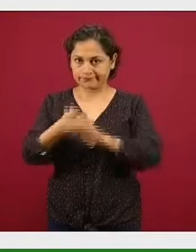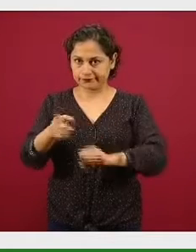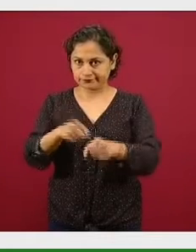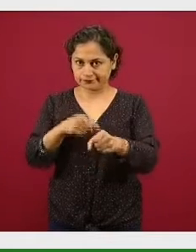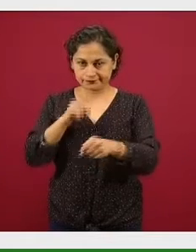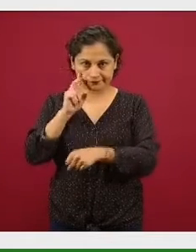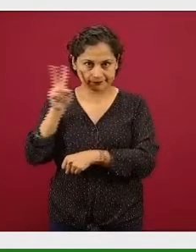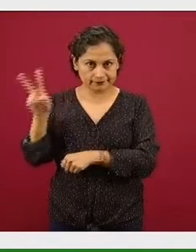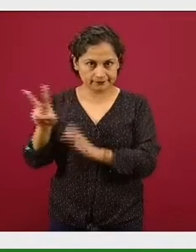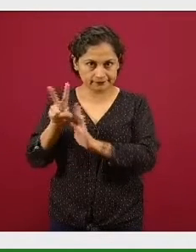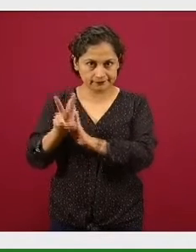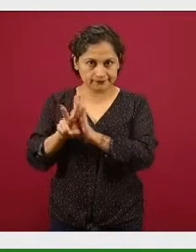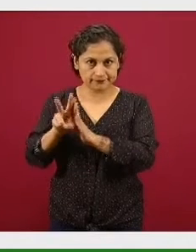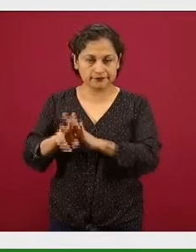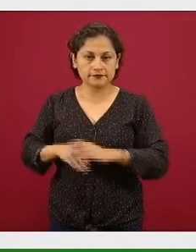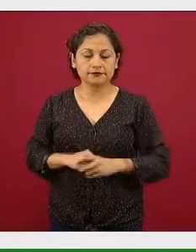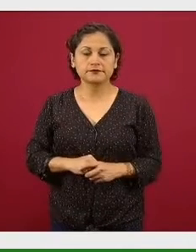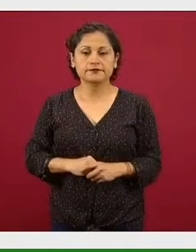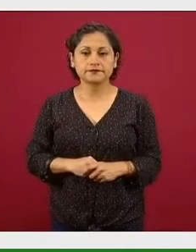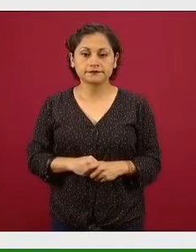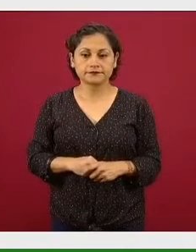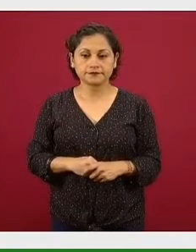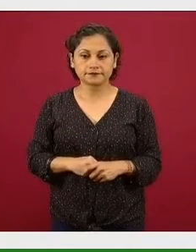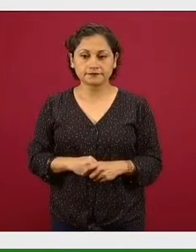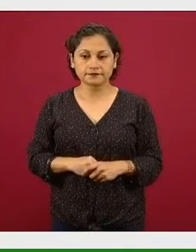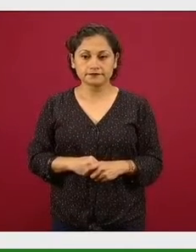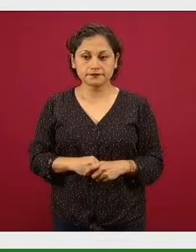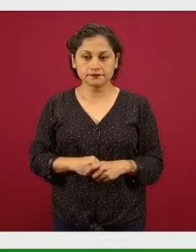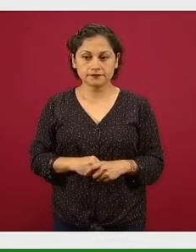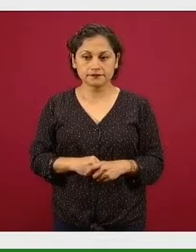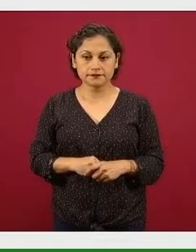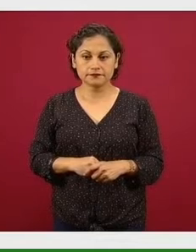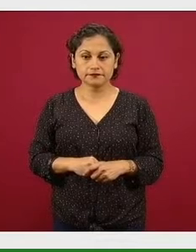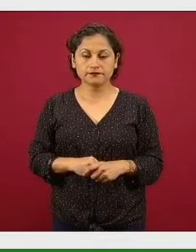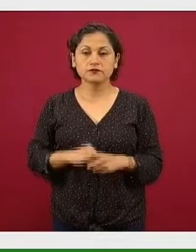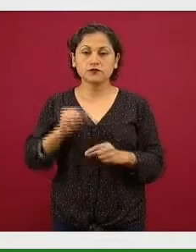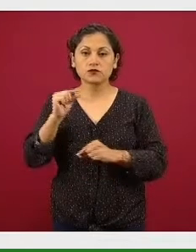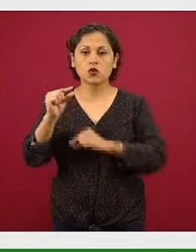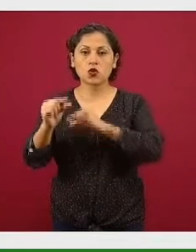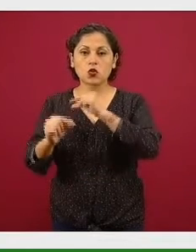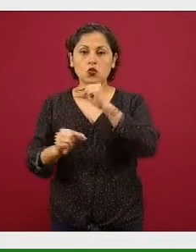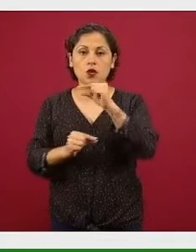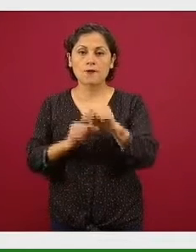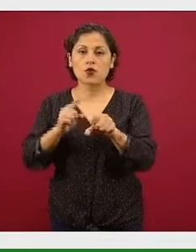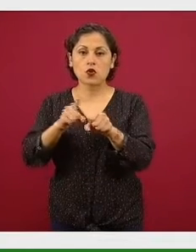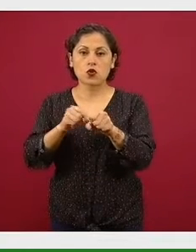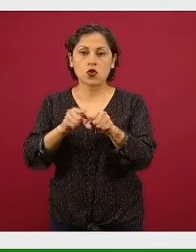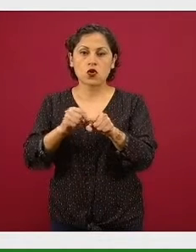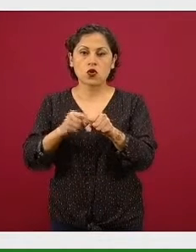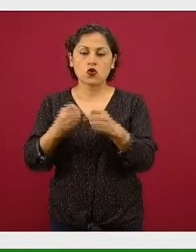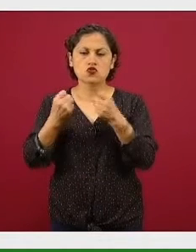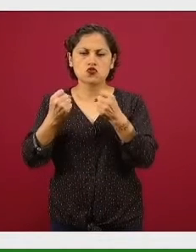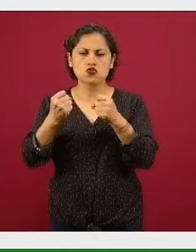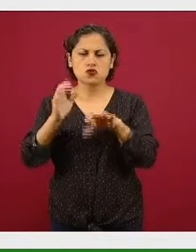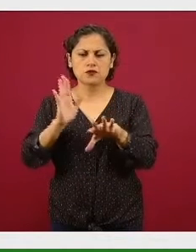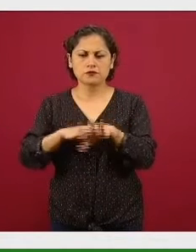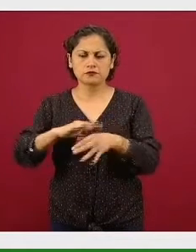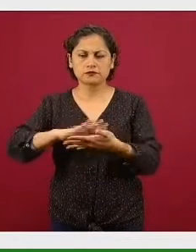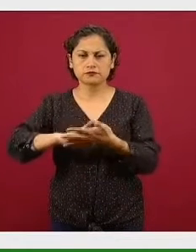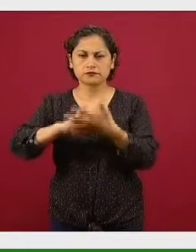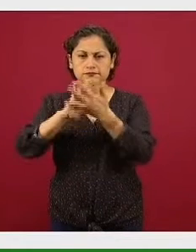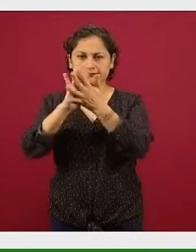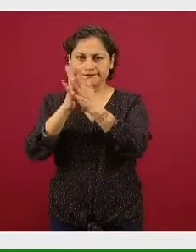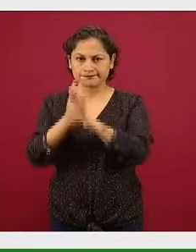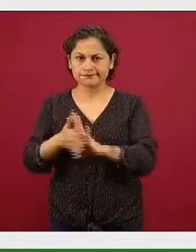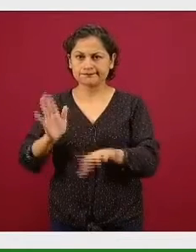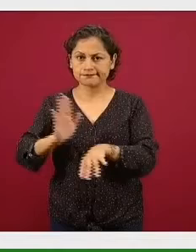extendiendo en todos los ejes, va incrementándose la intensidad prácticamente para gran mayoría de los